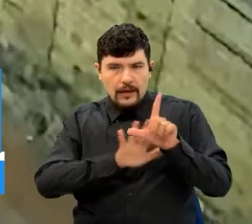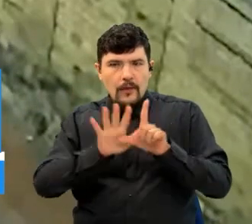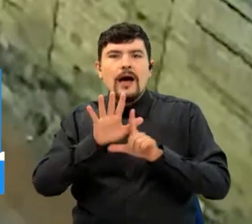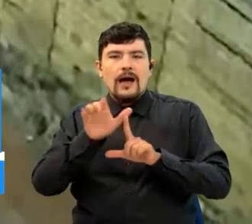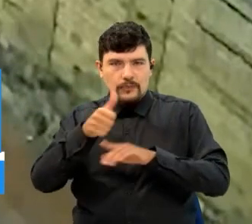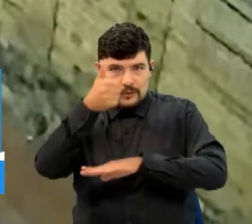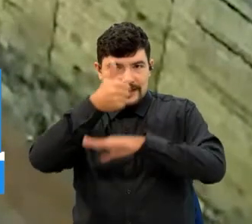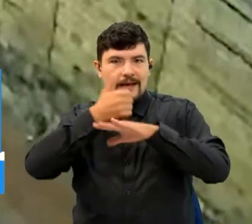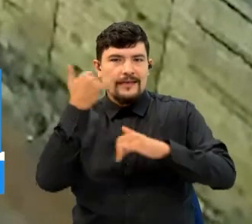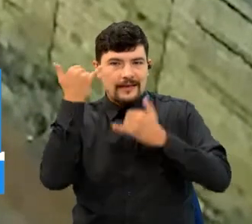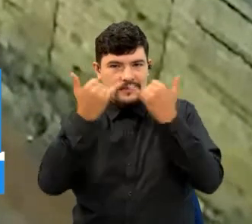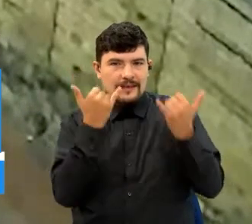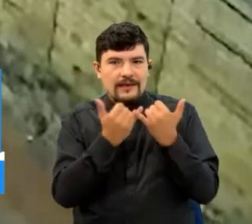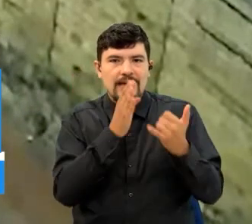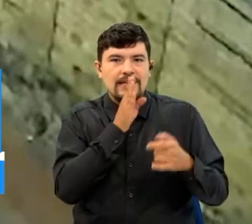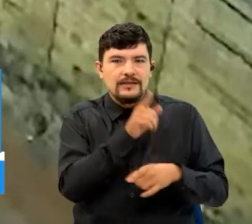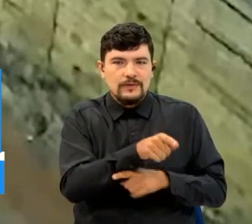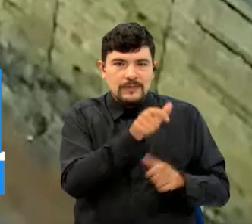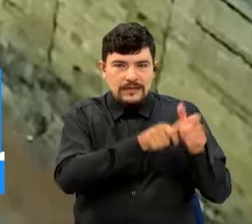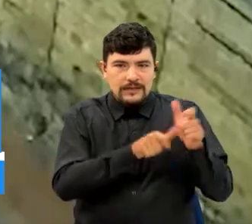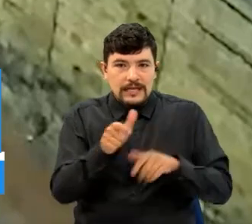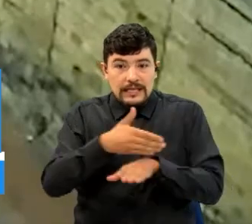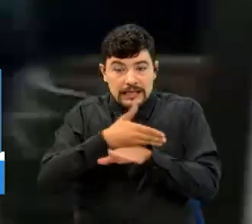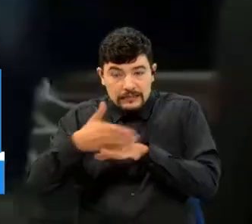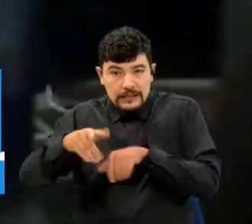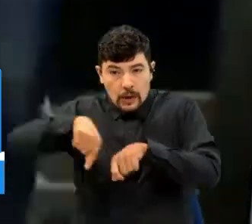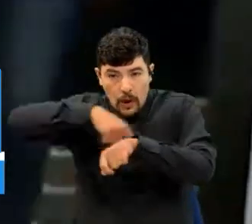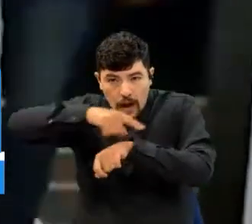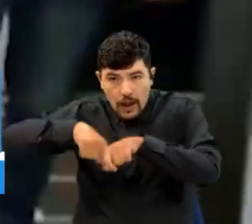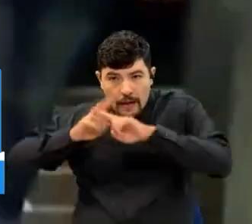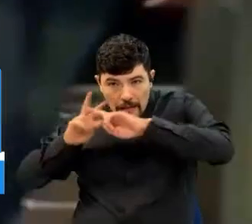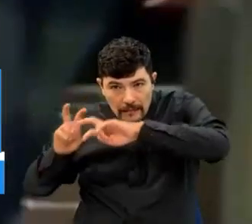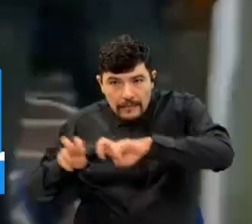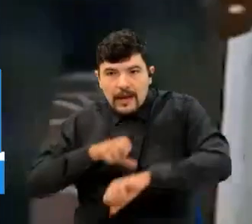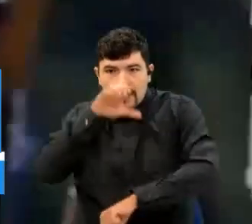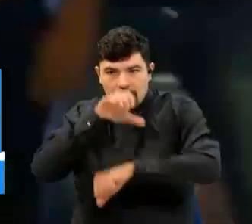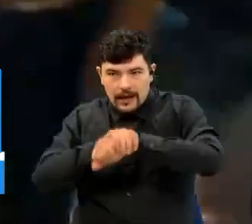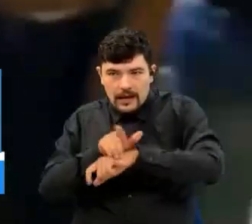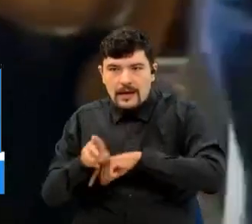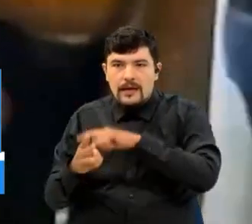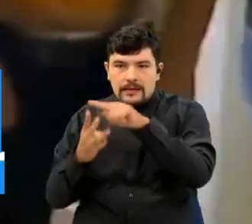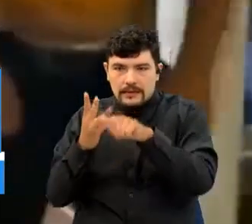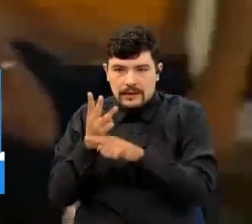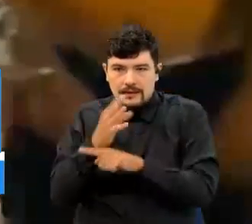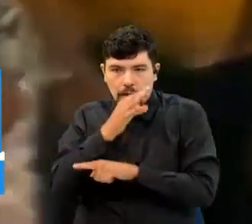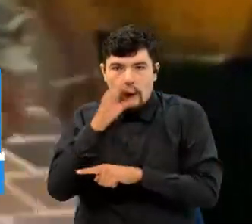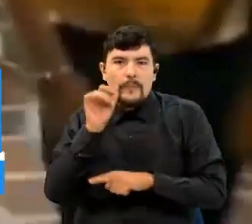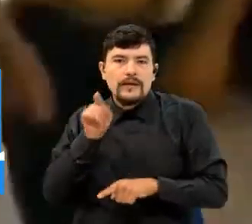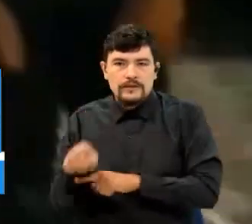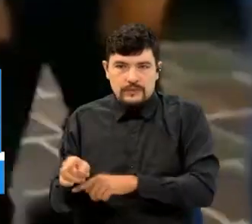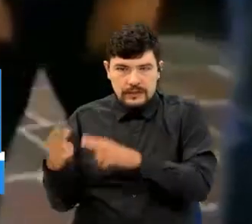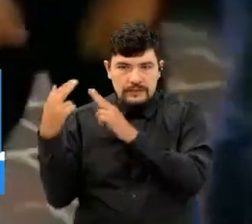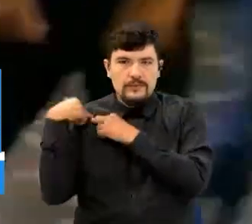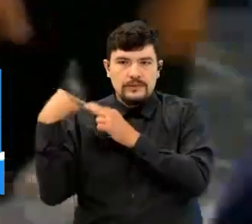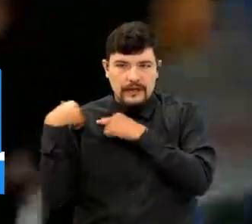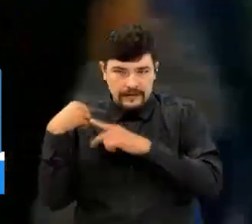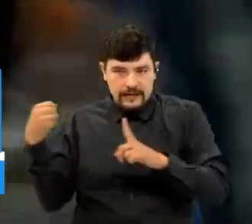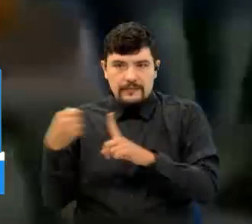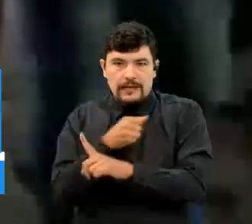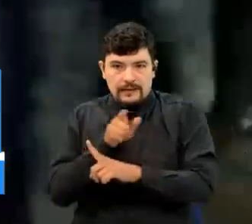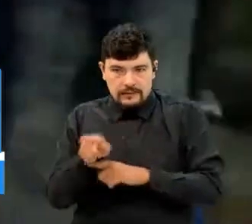lograron identificar a los agresores y tras horas de seguimiento fueron capturados estos tres hombres, quienes serían los responsables del